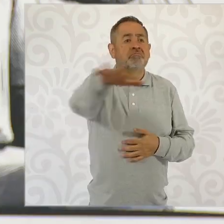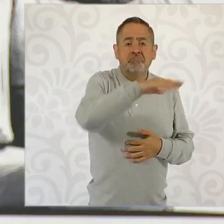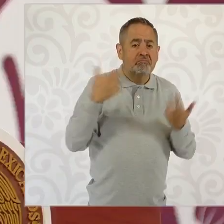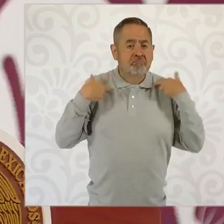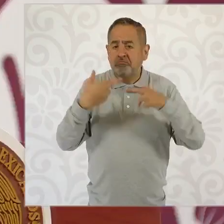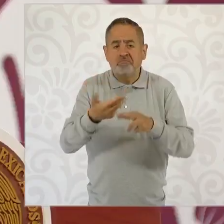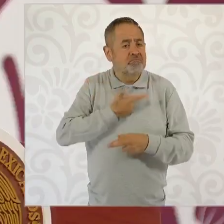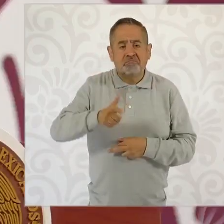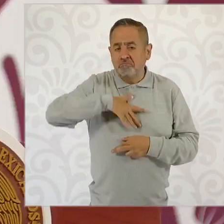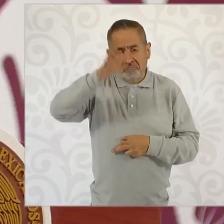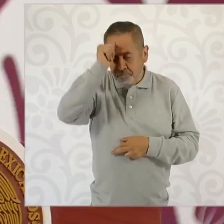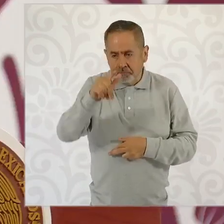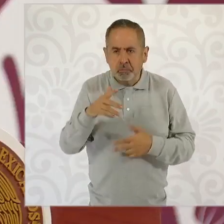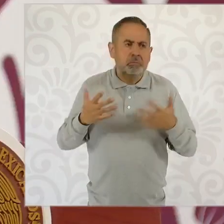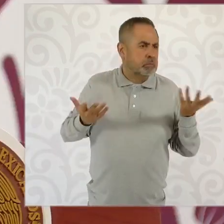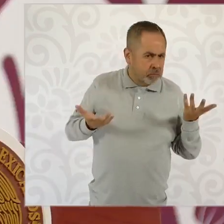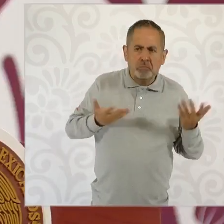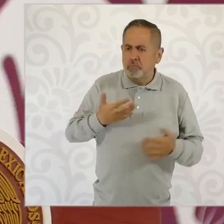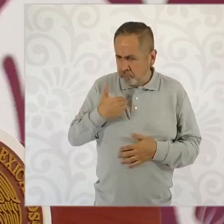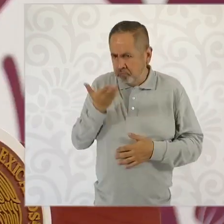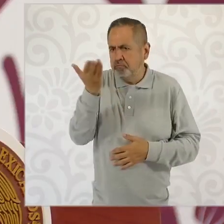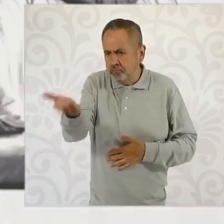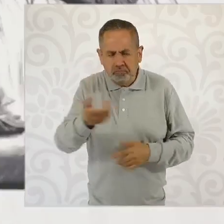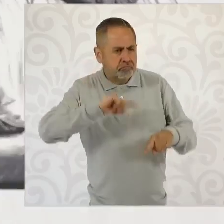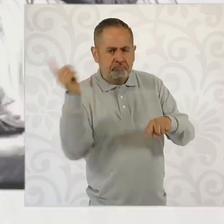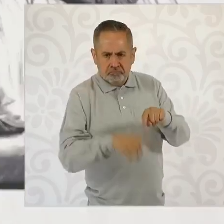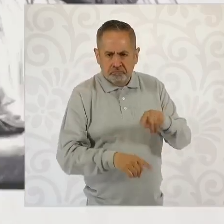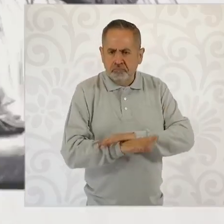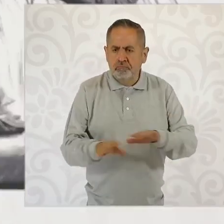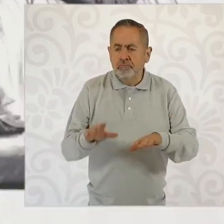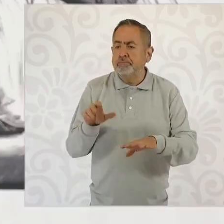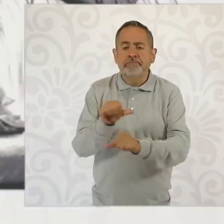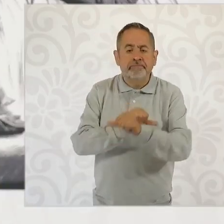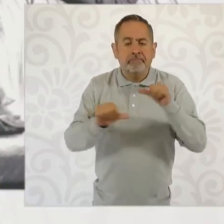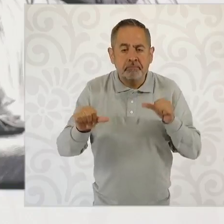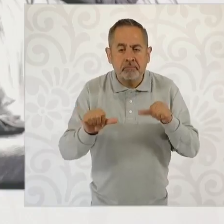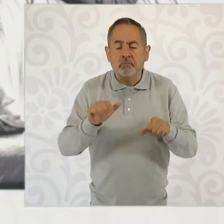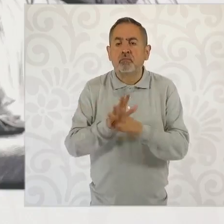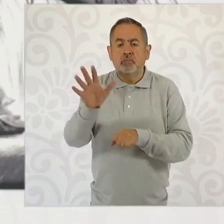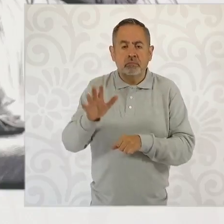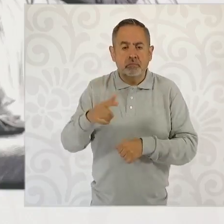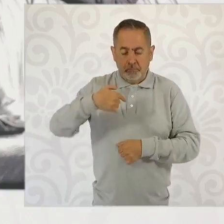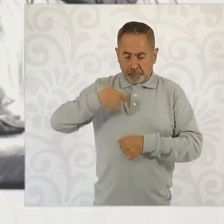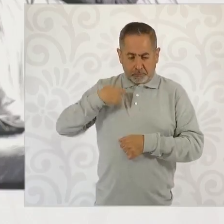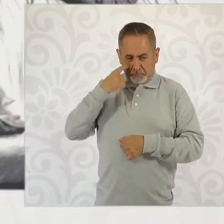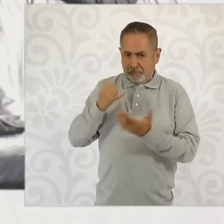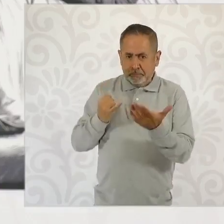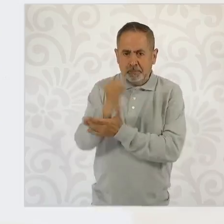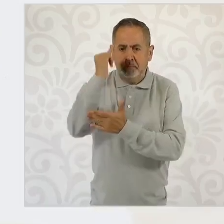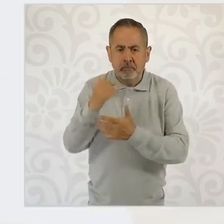de acuerdo, yo propuse eliminarla. ¿Qué la sustituye? No quiero decidirla,